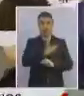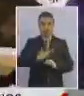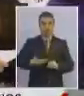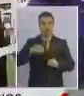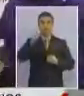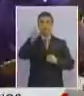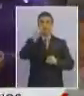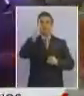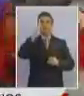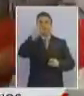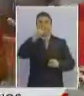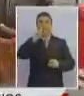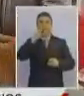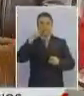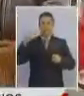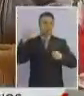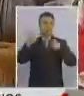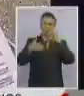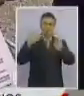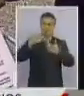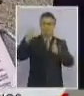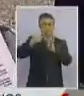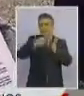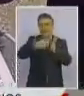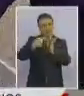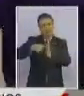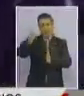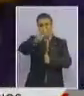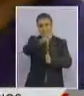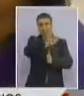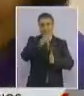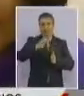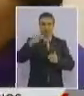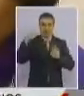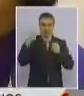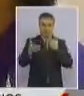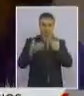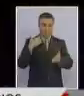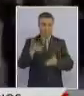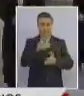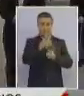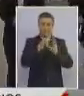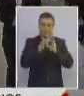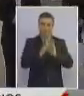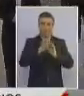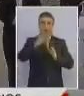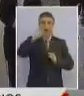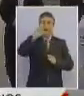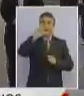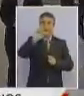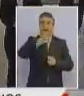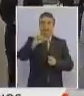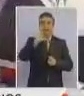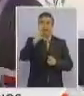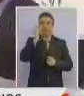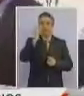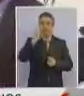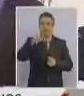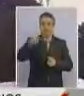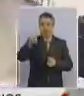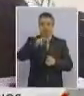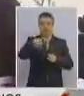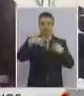subsidios de vivienda que están recibiendo miles de personas pertenecientes a este segmento en la plaza bulnes al frente de la moneda fueron